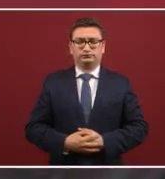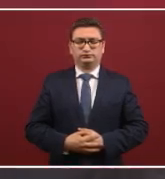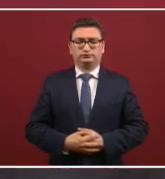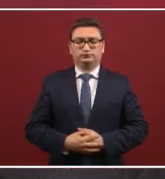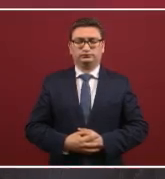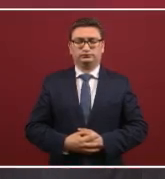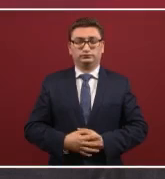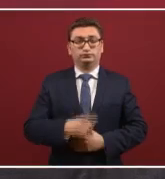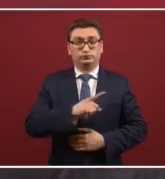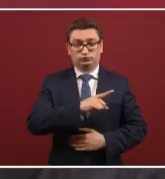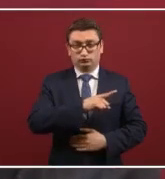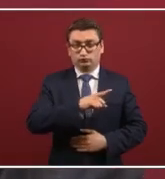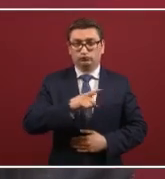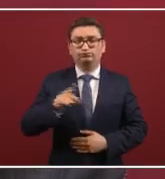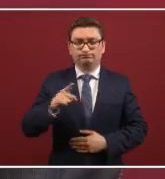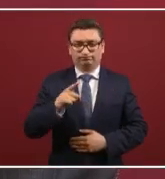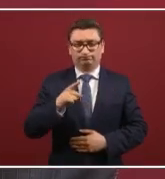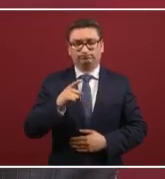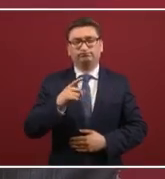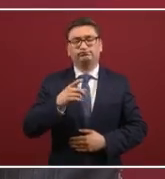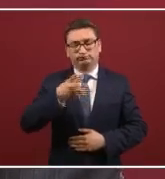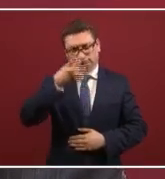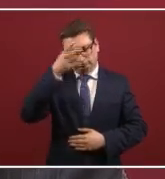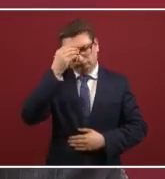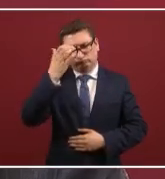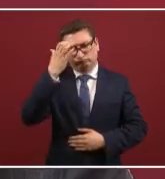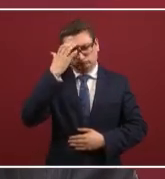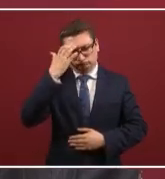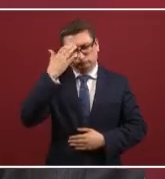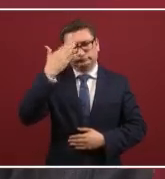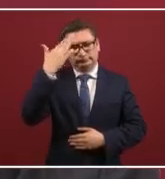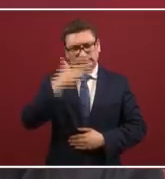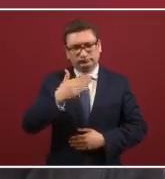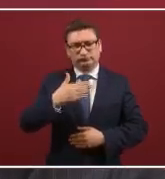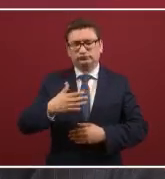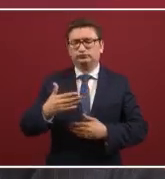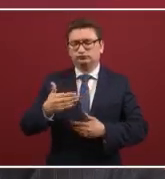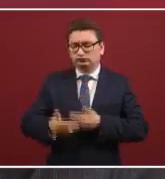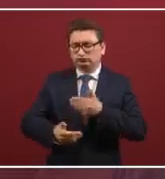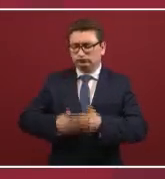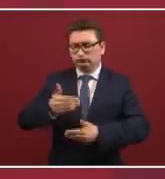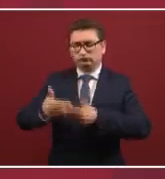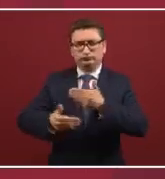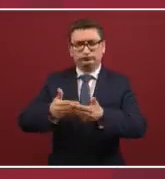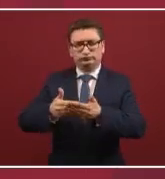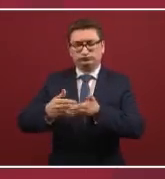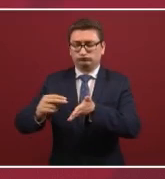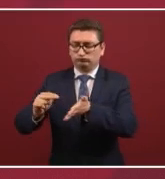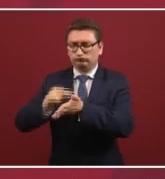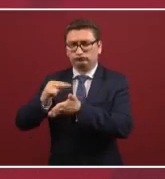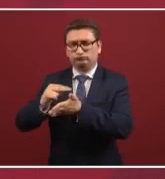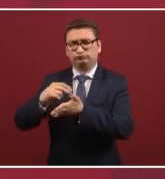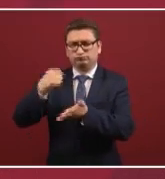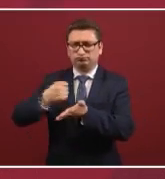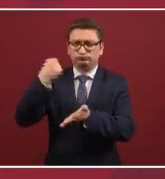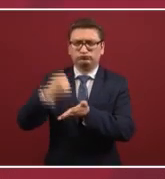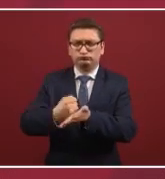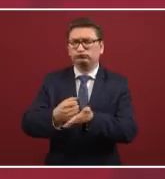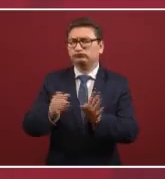el procedimiento para la aprobación en este caso